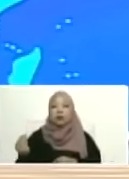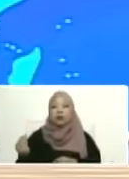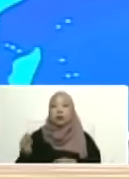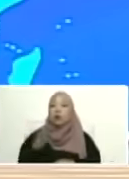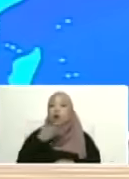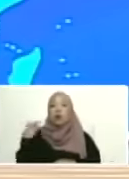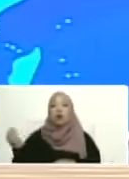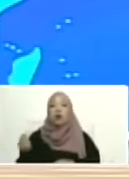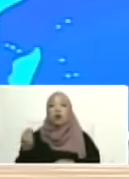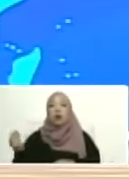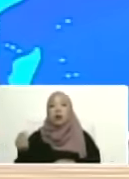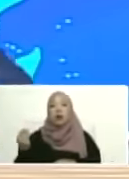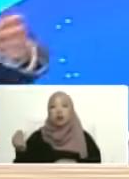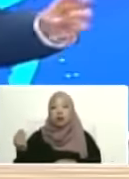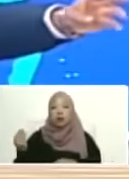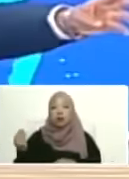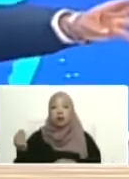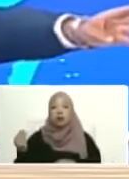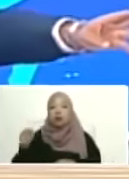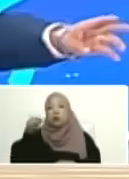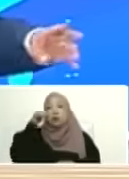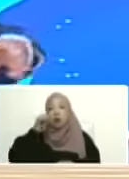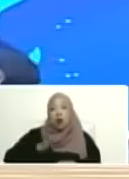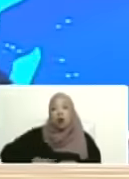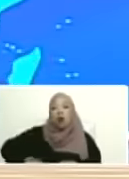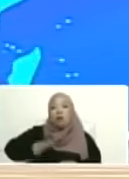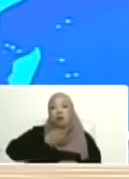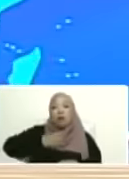un joven, desde la población de Cuba,